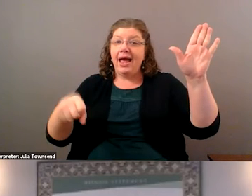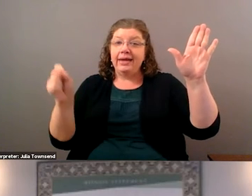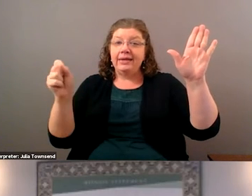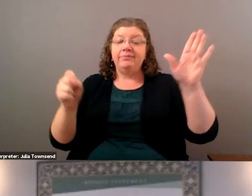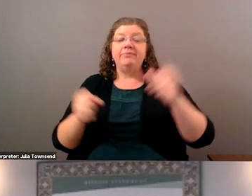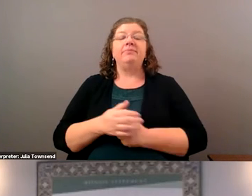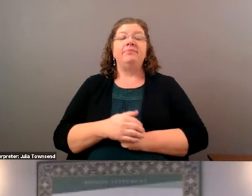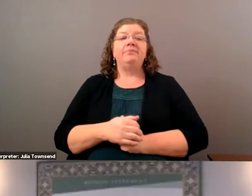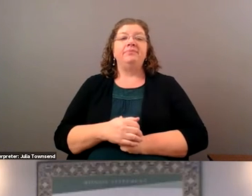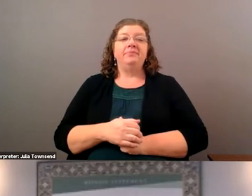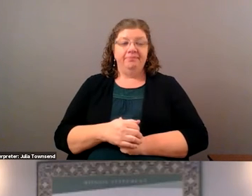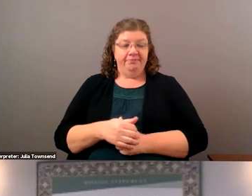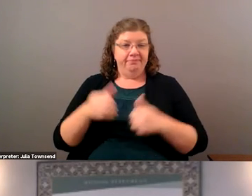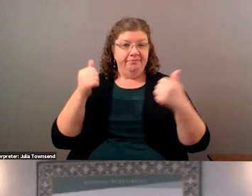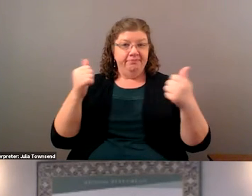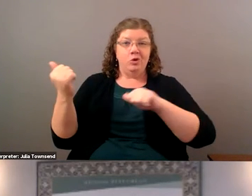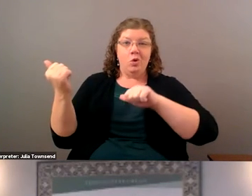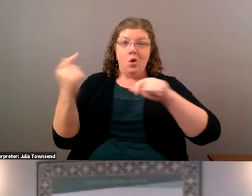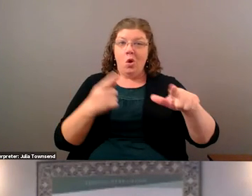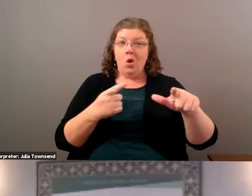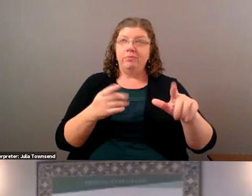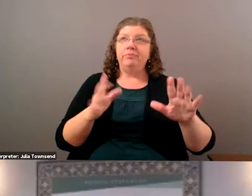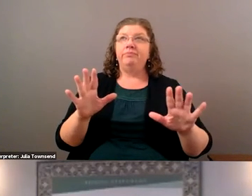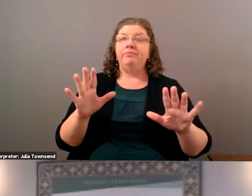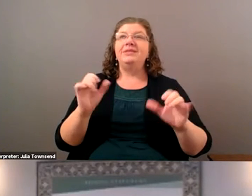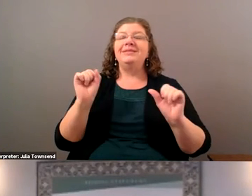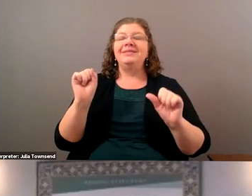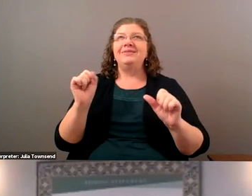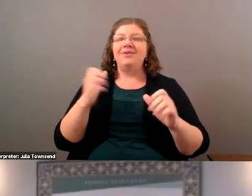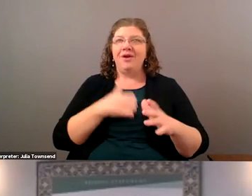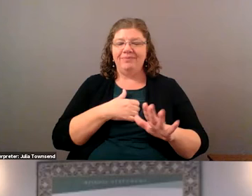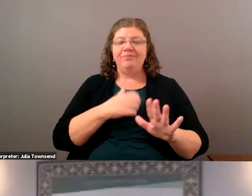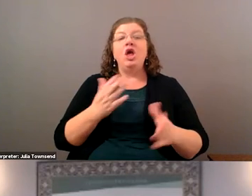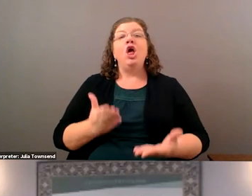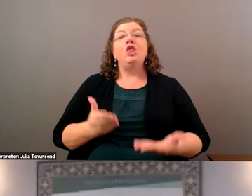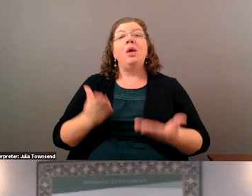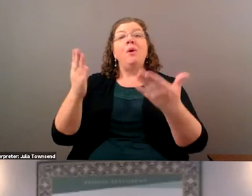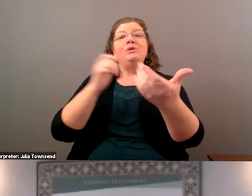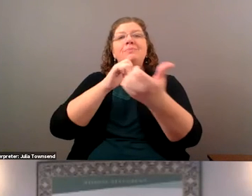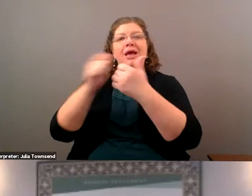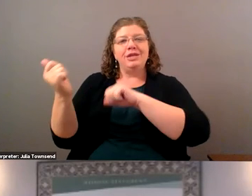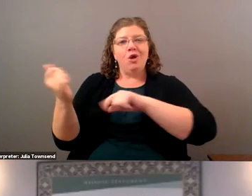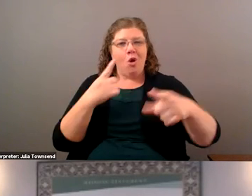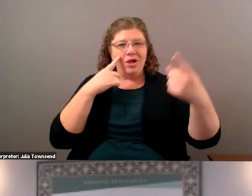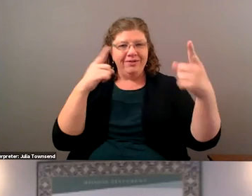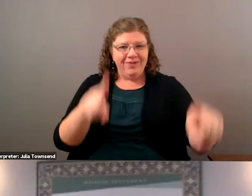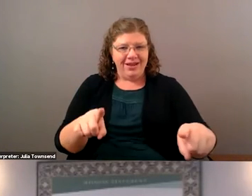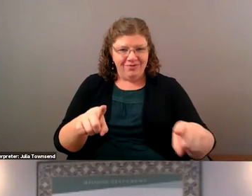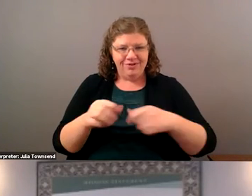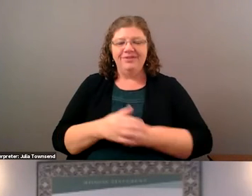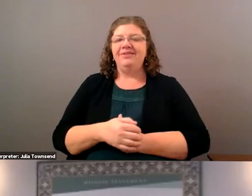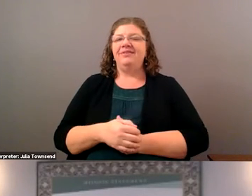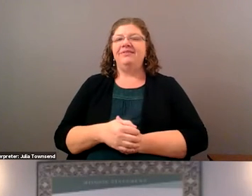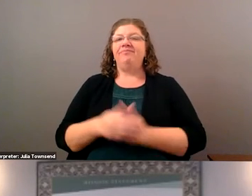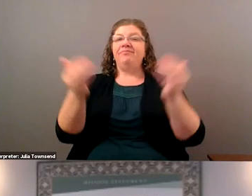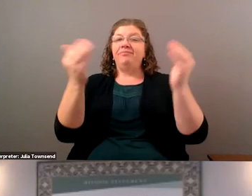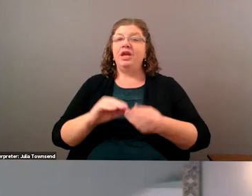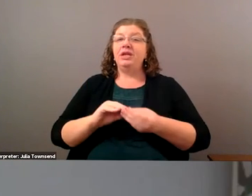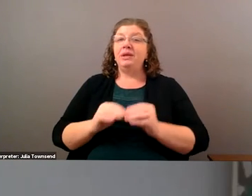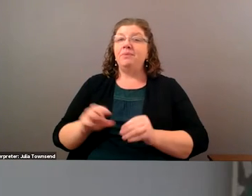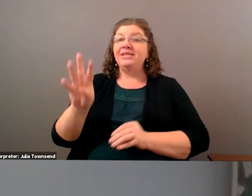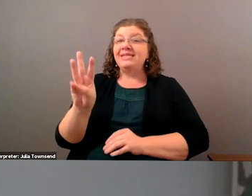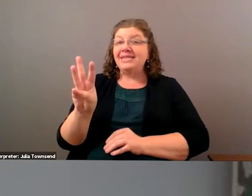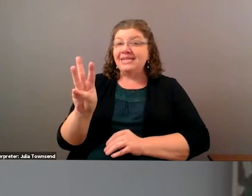Si la moción se aprueba por unanimidad. Pasamos al número 6. Voy a pasarle el uso de la voz al